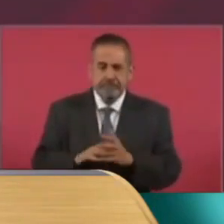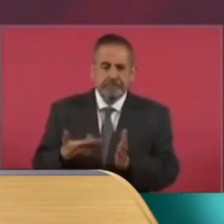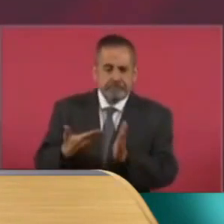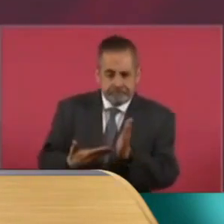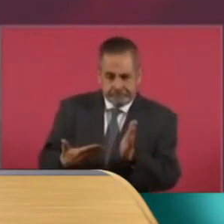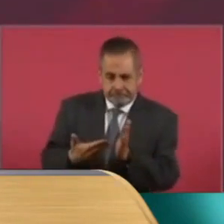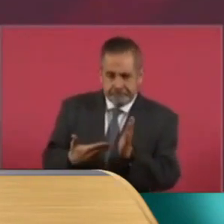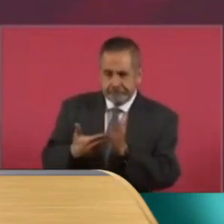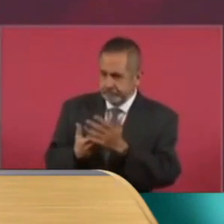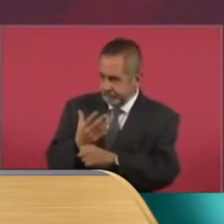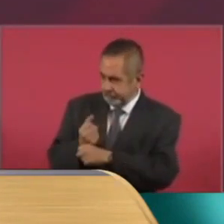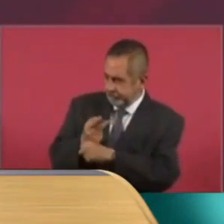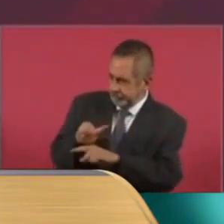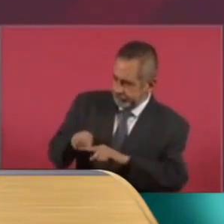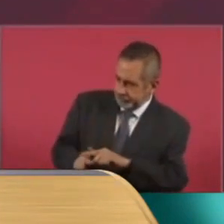talleres,